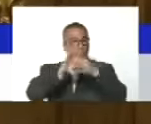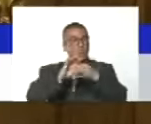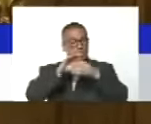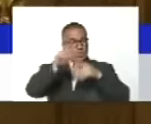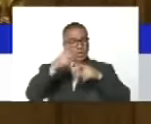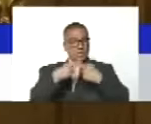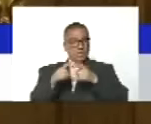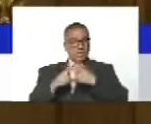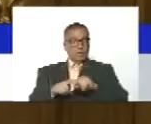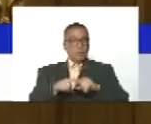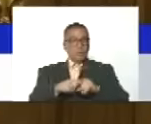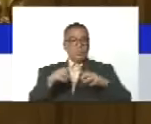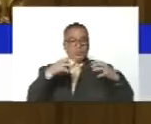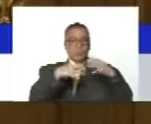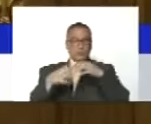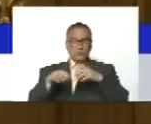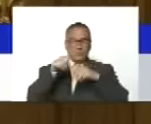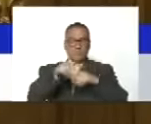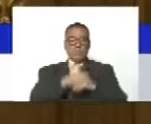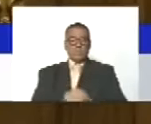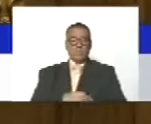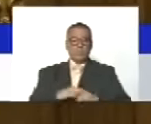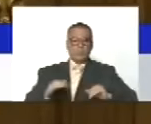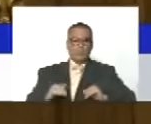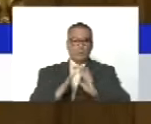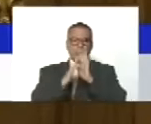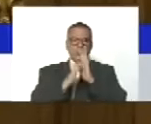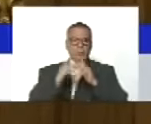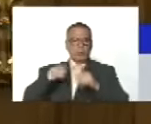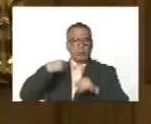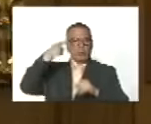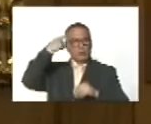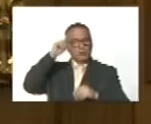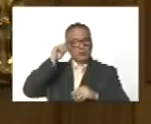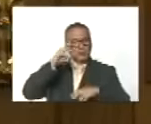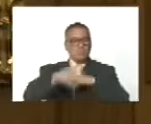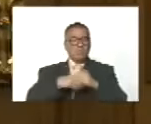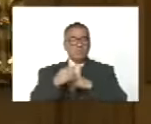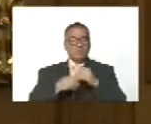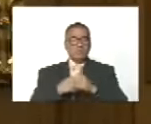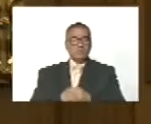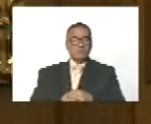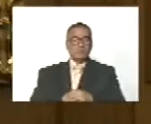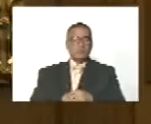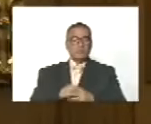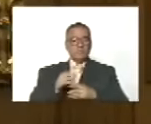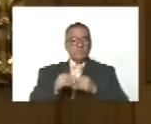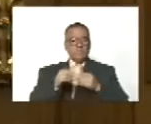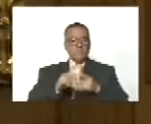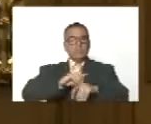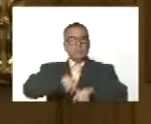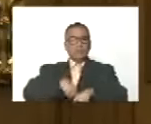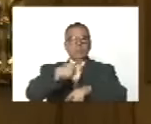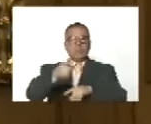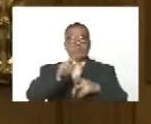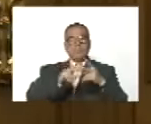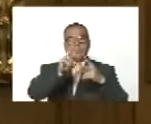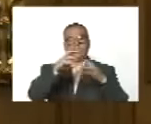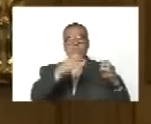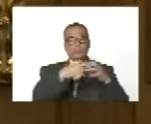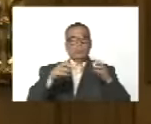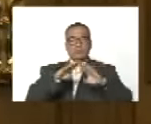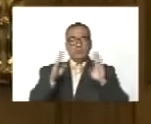otros instrumentos, son la lucha precisamente contra las pretensiones hegemónicas heredadas después de la Segunda Guerra